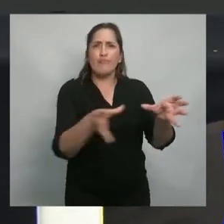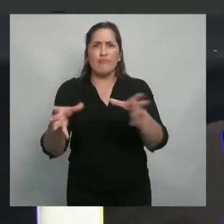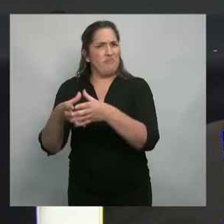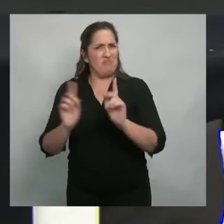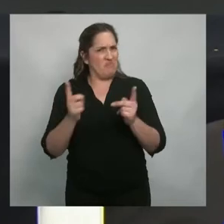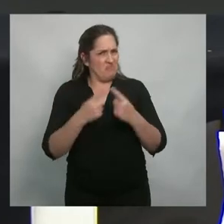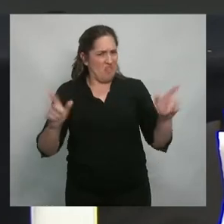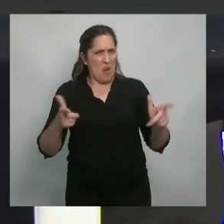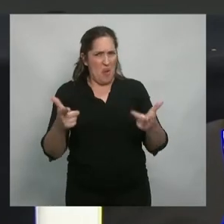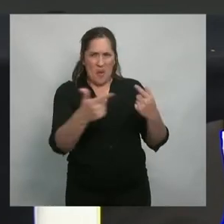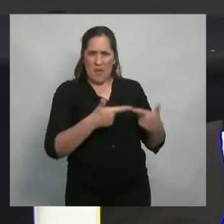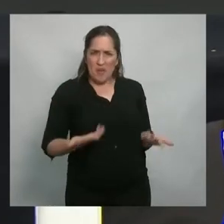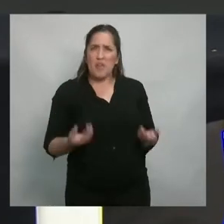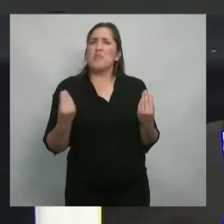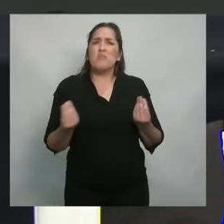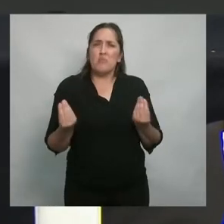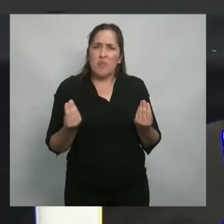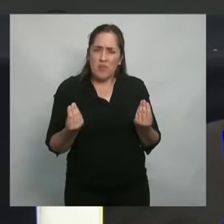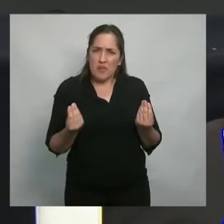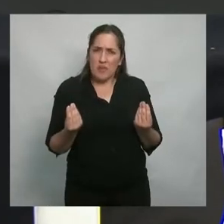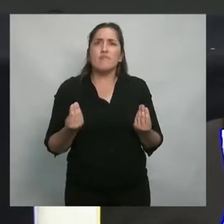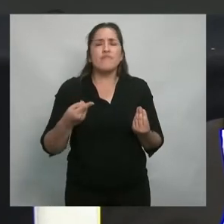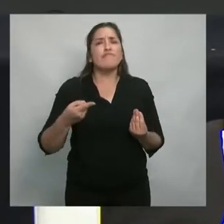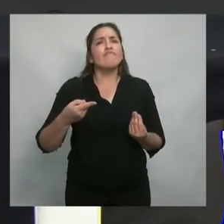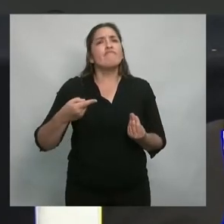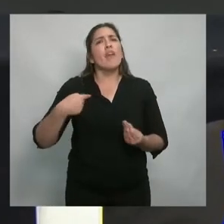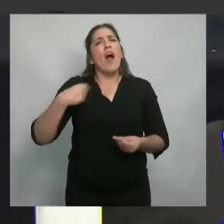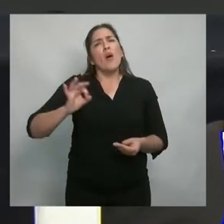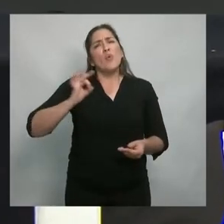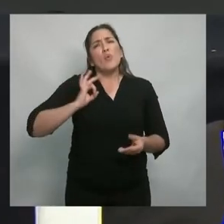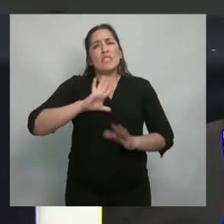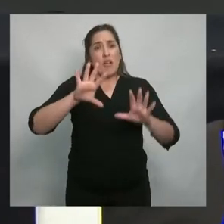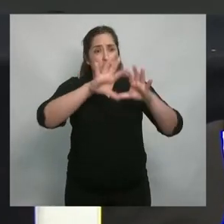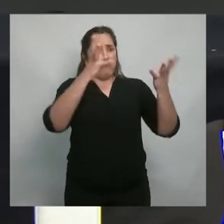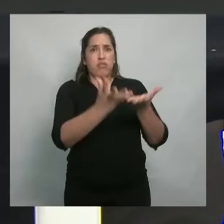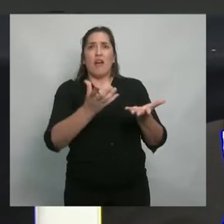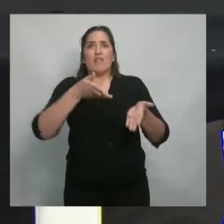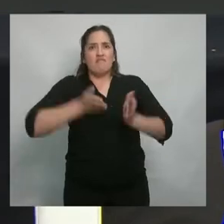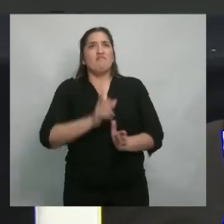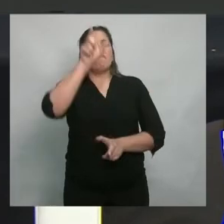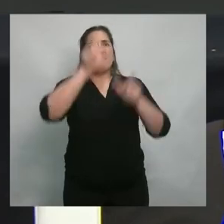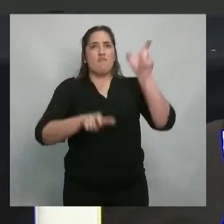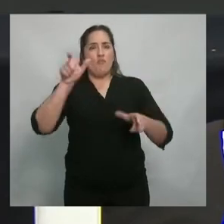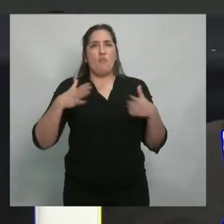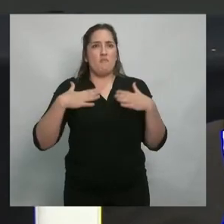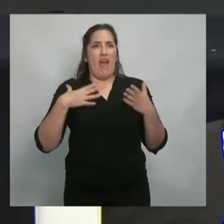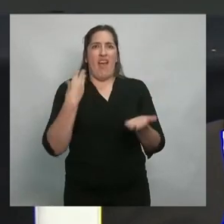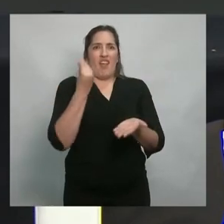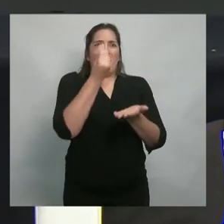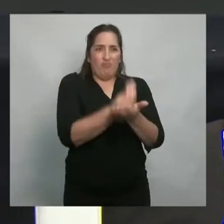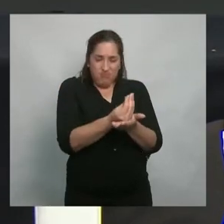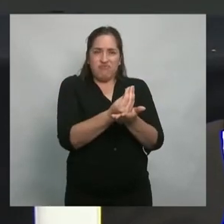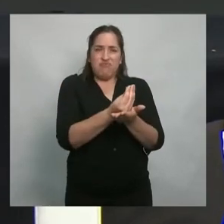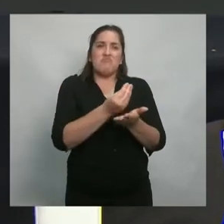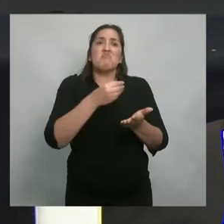Ello porque en la muy larga duración de nuestra existencia en el planeta, la humanidad se ha caracterizado por